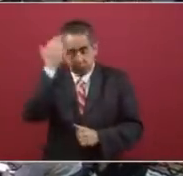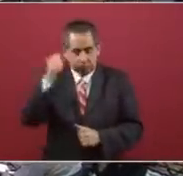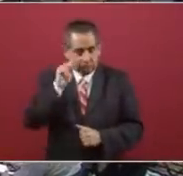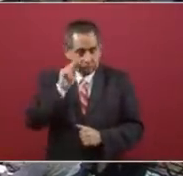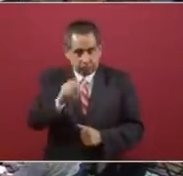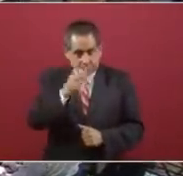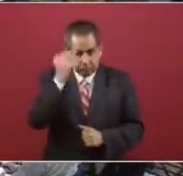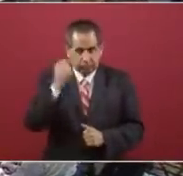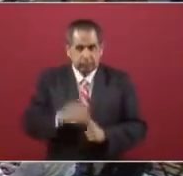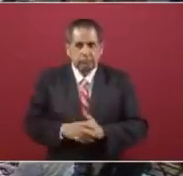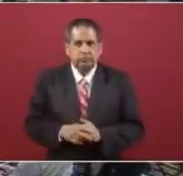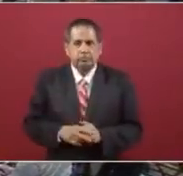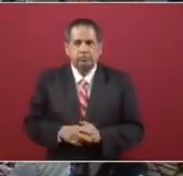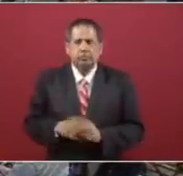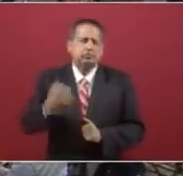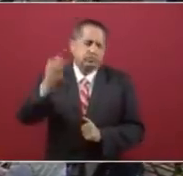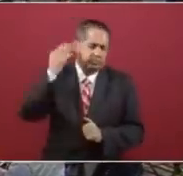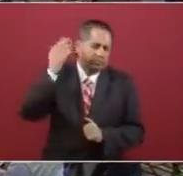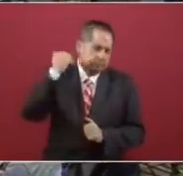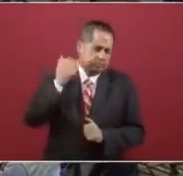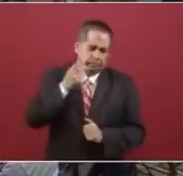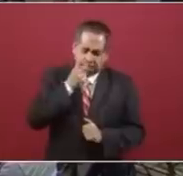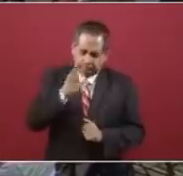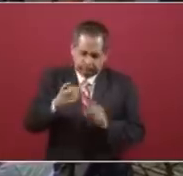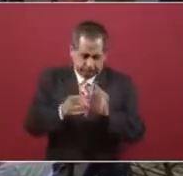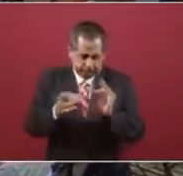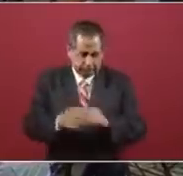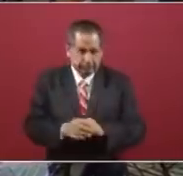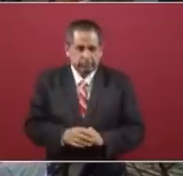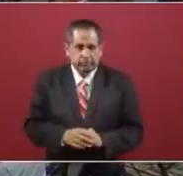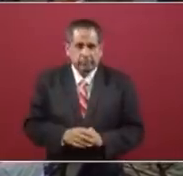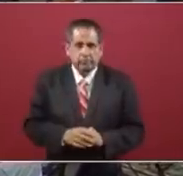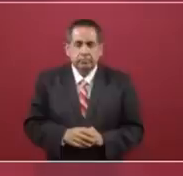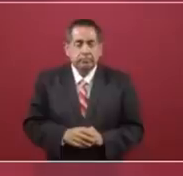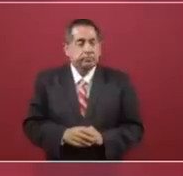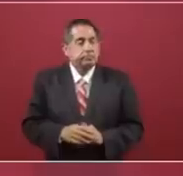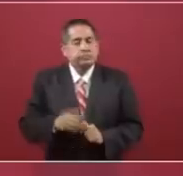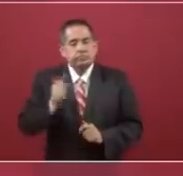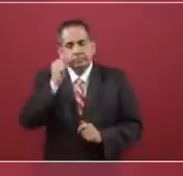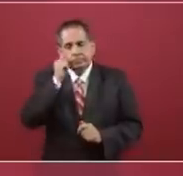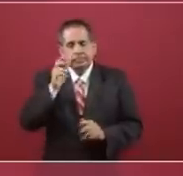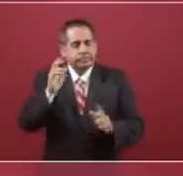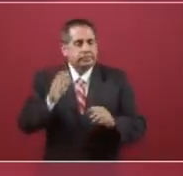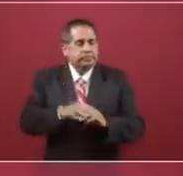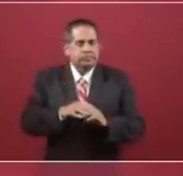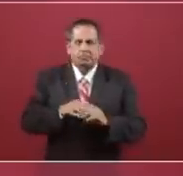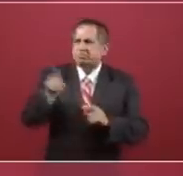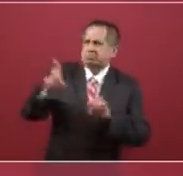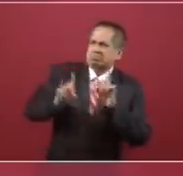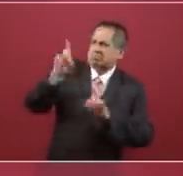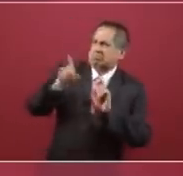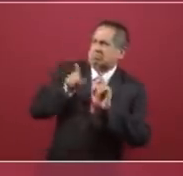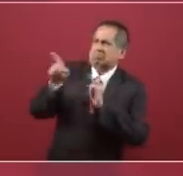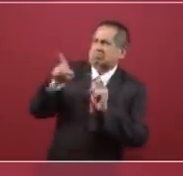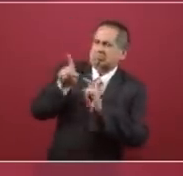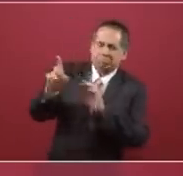miren. Lo hemos dicho en otros casos. No importa que hayan cuestionado